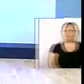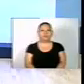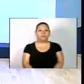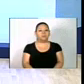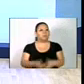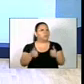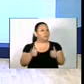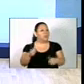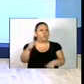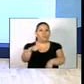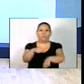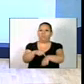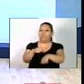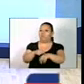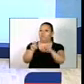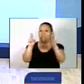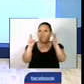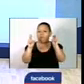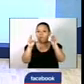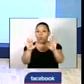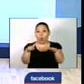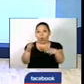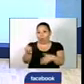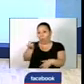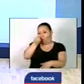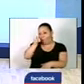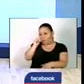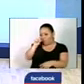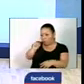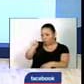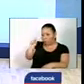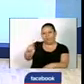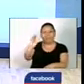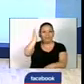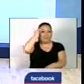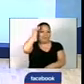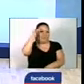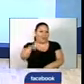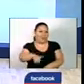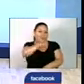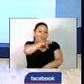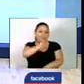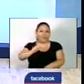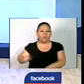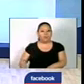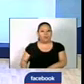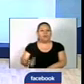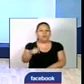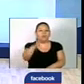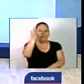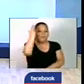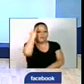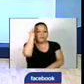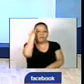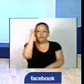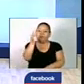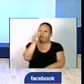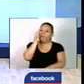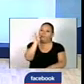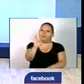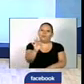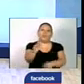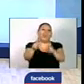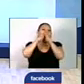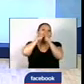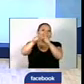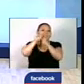bien y es momento de ver como una opción gastronómica que goza de gran reconocimiento en el salvador hablamos de la sabrosa carne asada de San Vicente